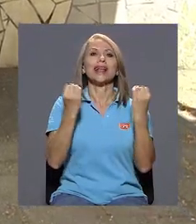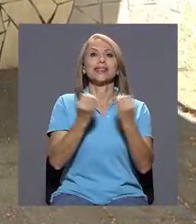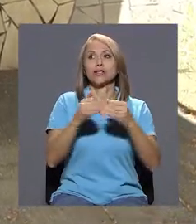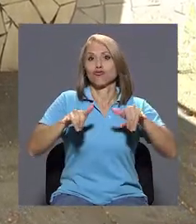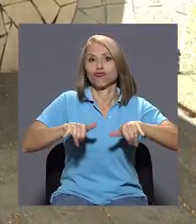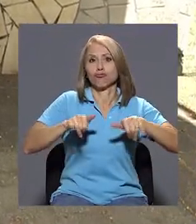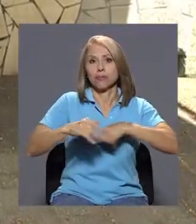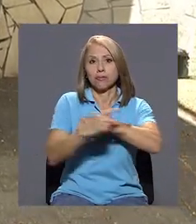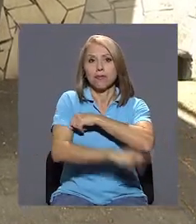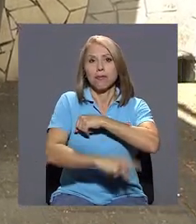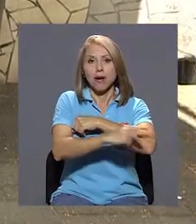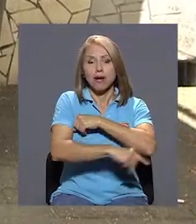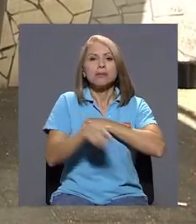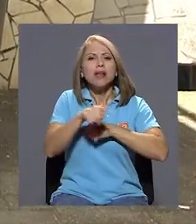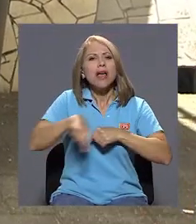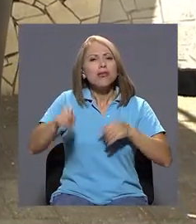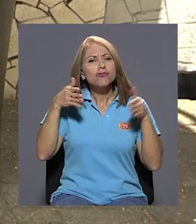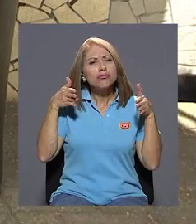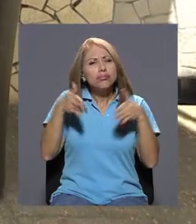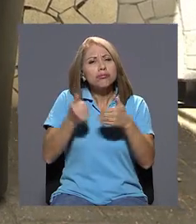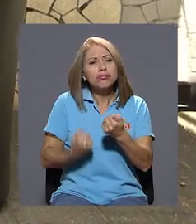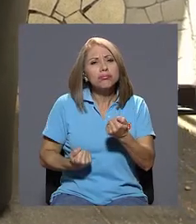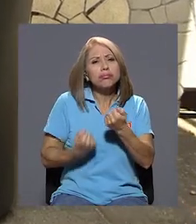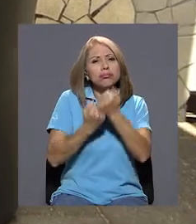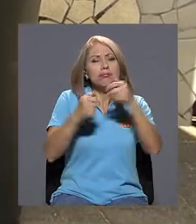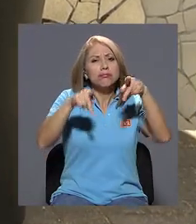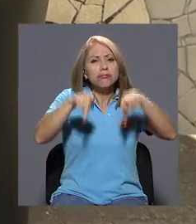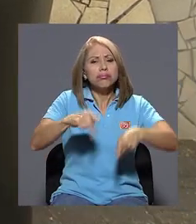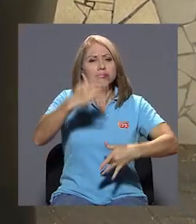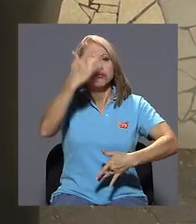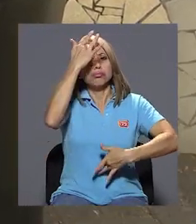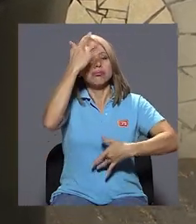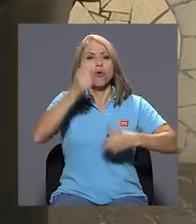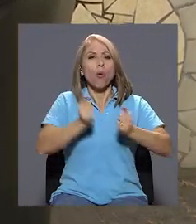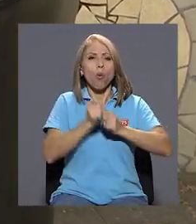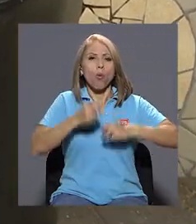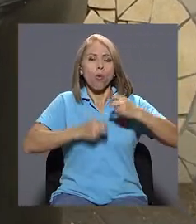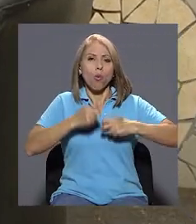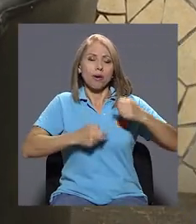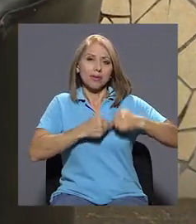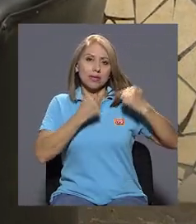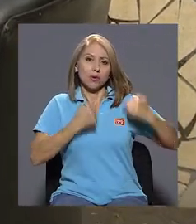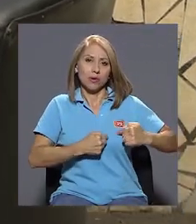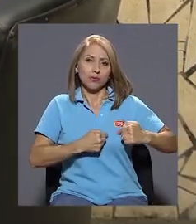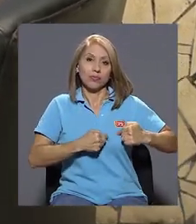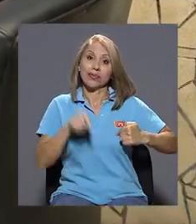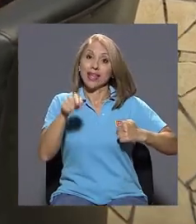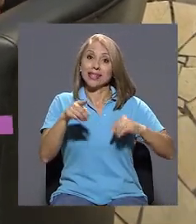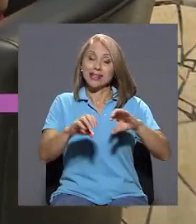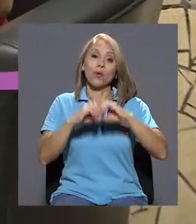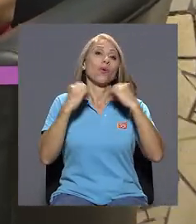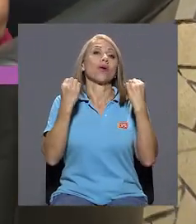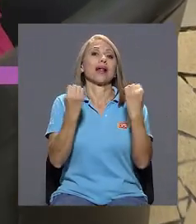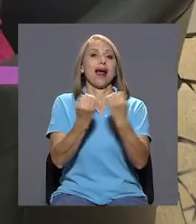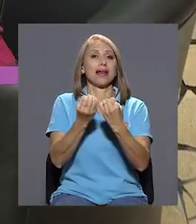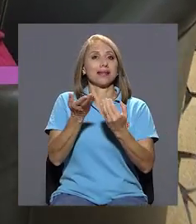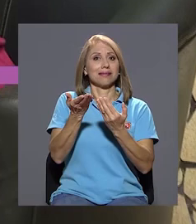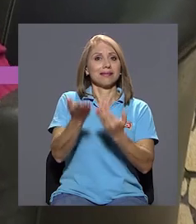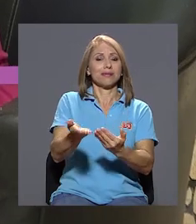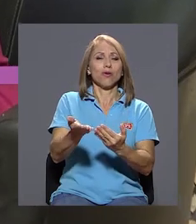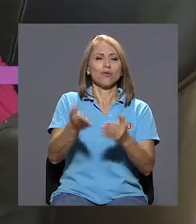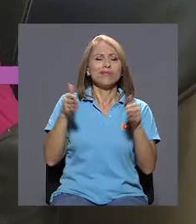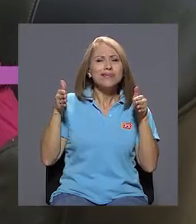que existen en el país dedicadas a apoyar a personas, a pacientes con problemas del corazón. Esta organización